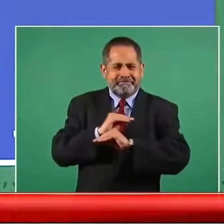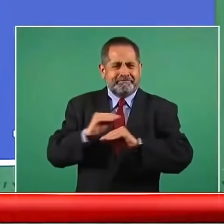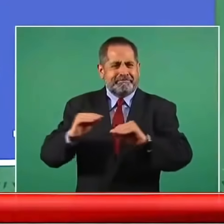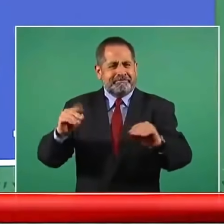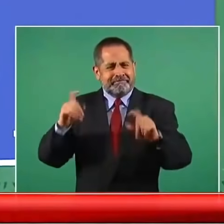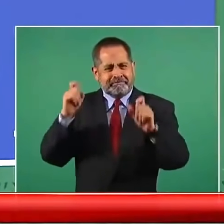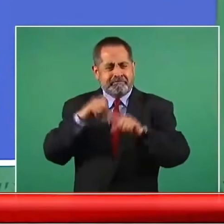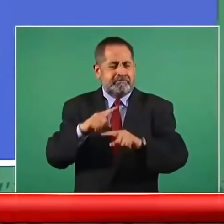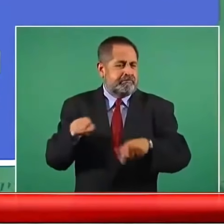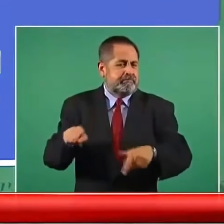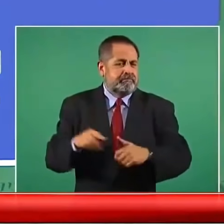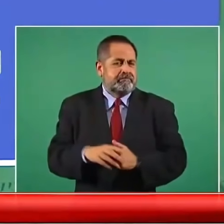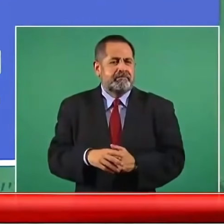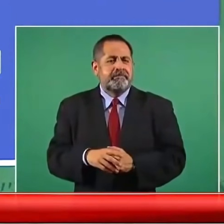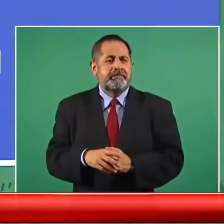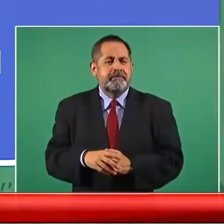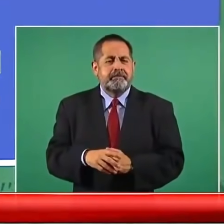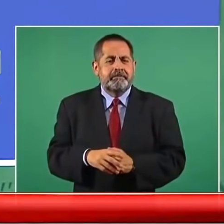Muchas